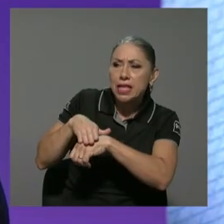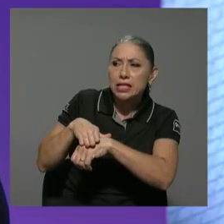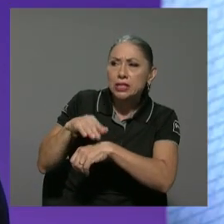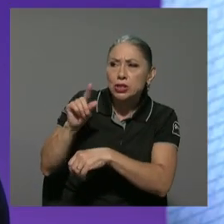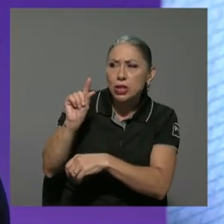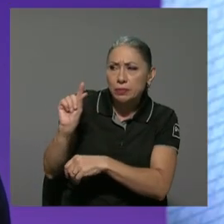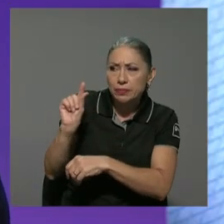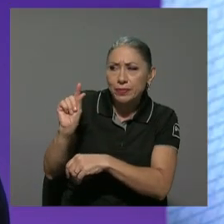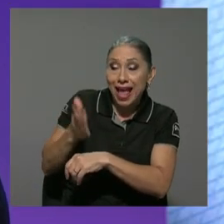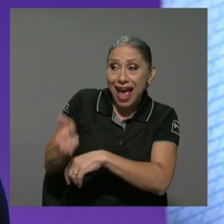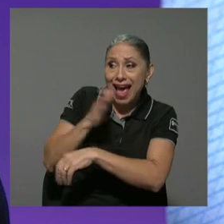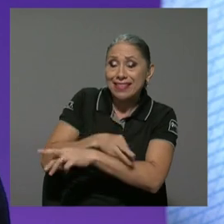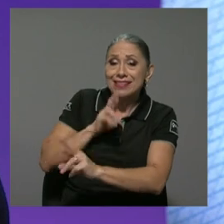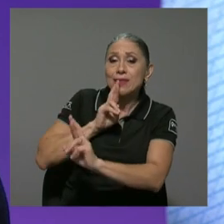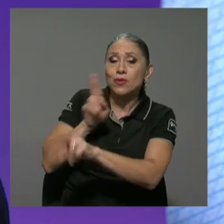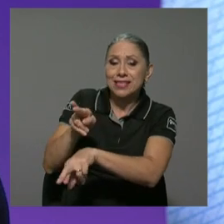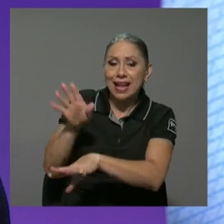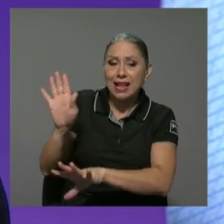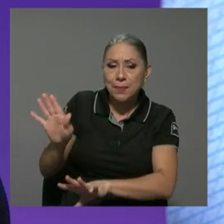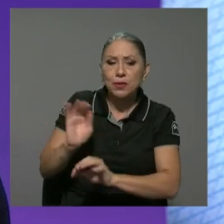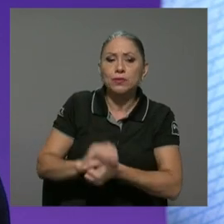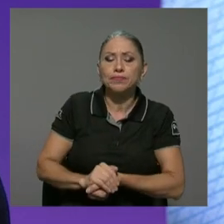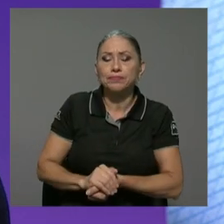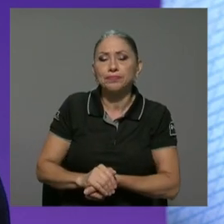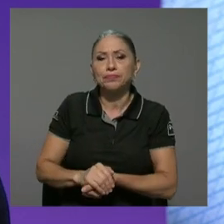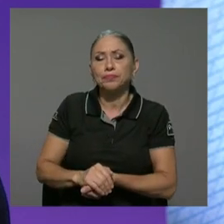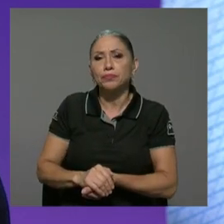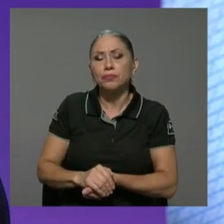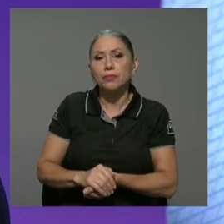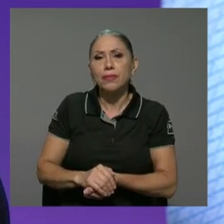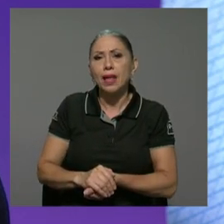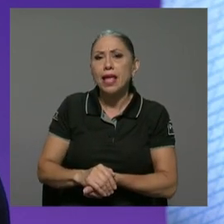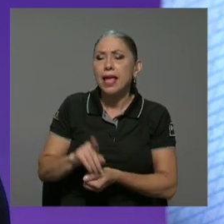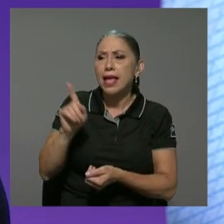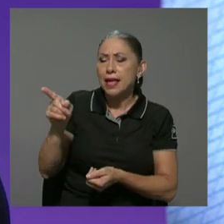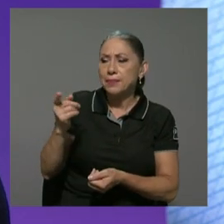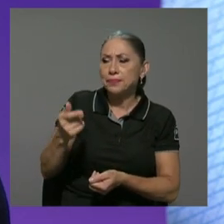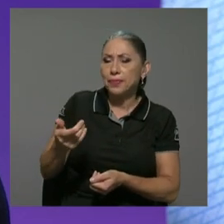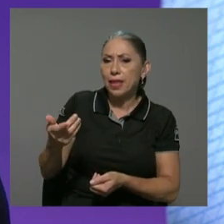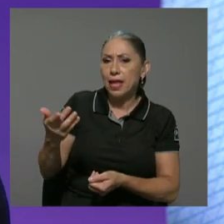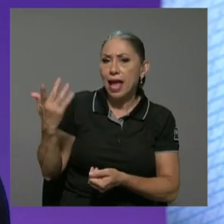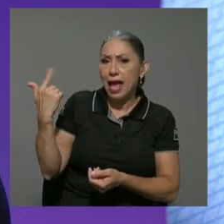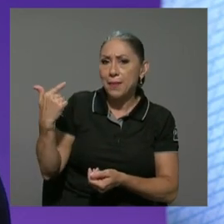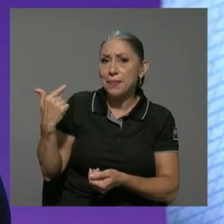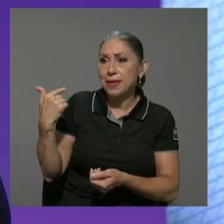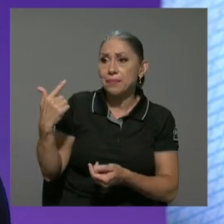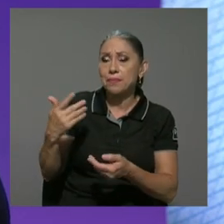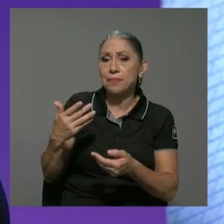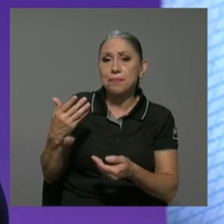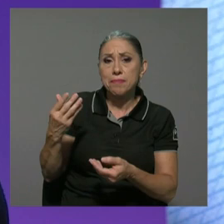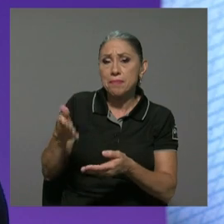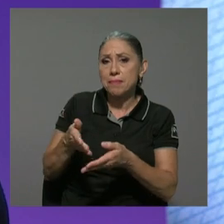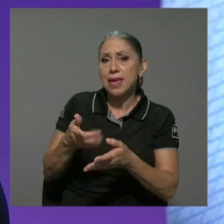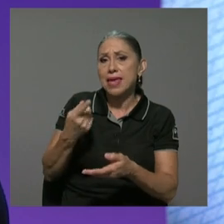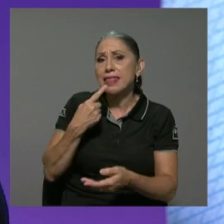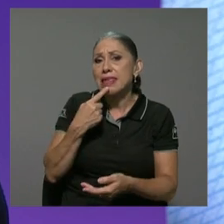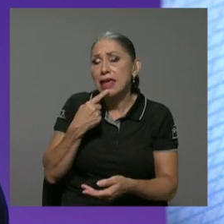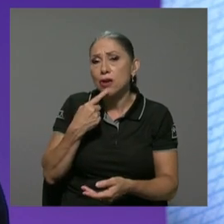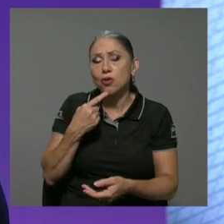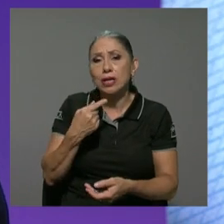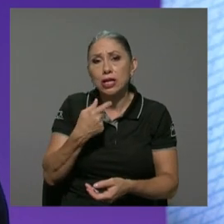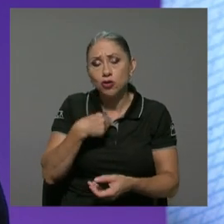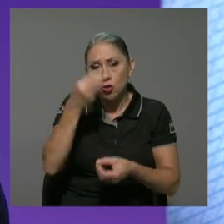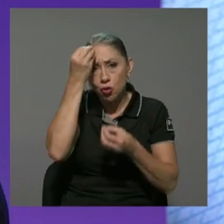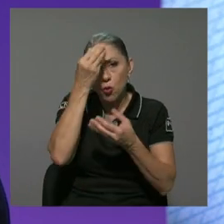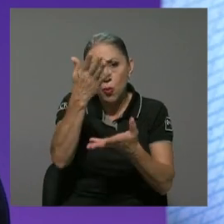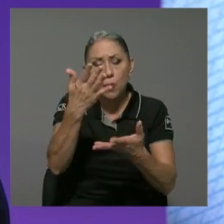minuto antes de contestarte la pregunta. Claro. Me solicitaron que lo indicara, que lo comentara. Me parece que hay